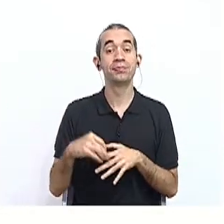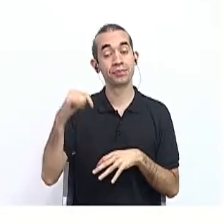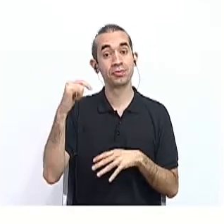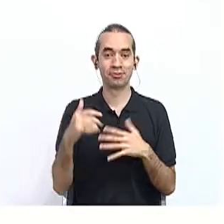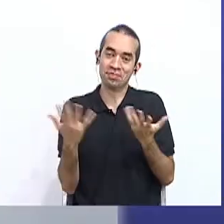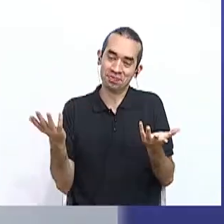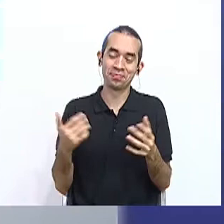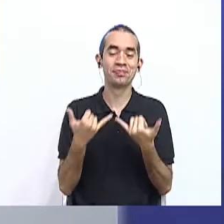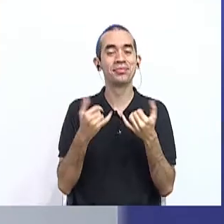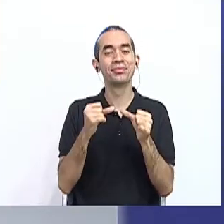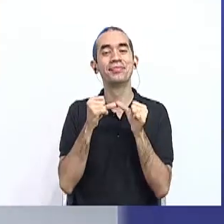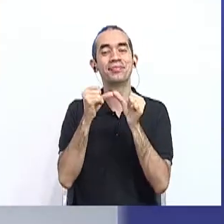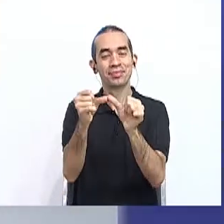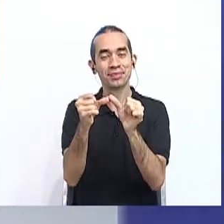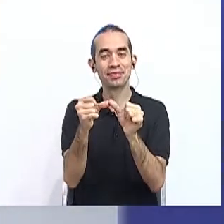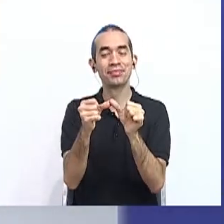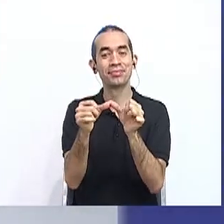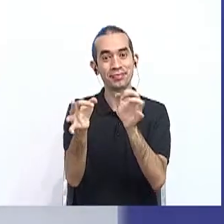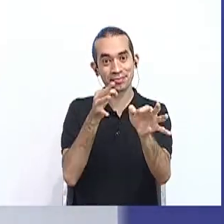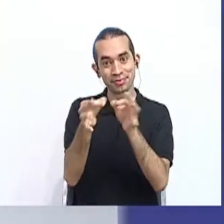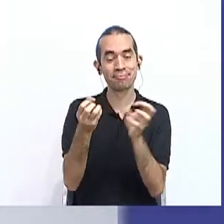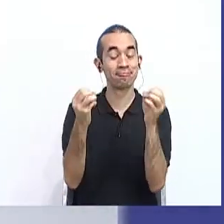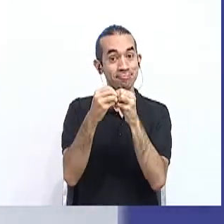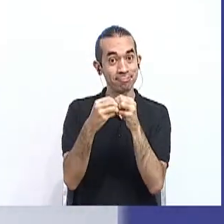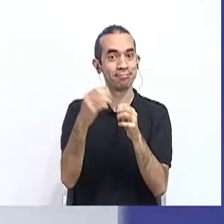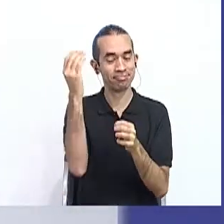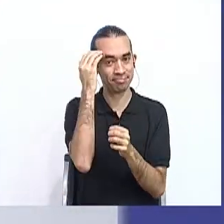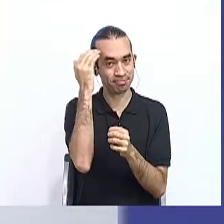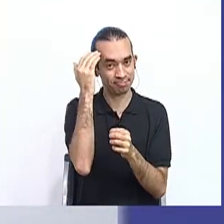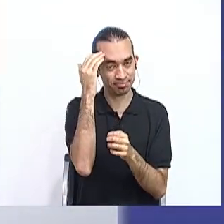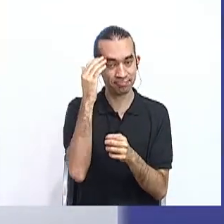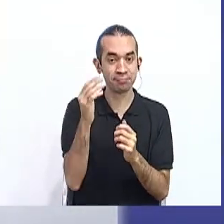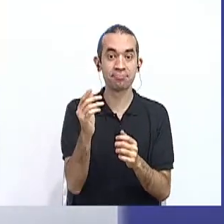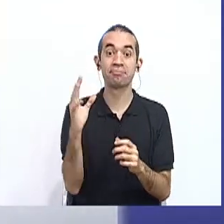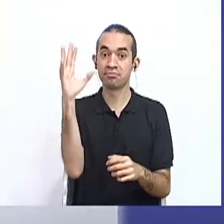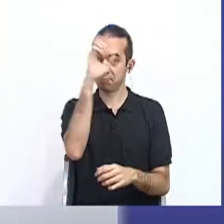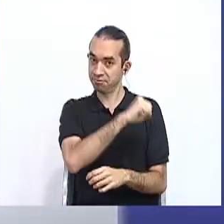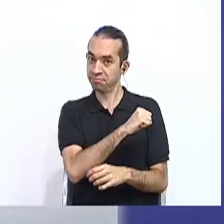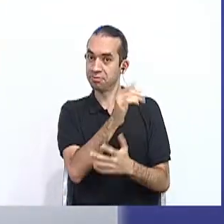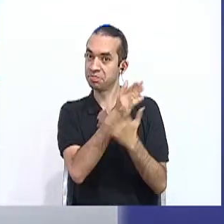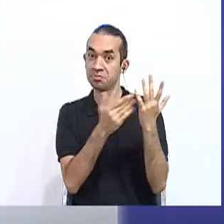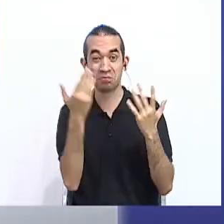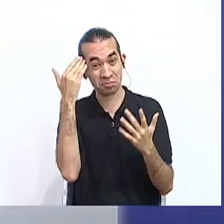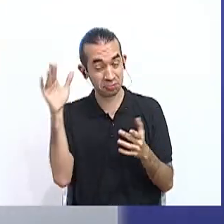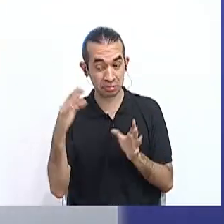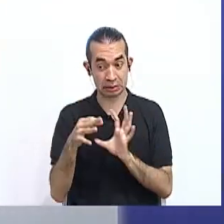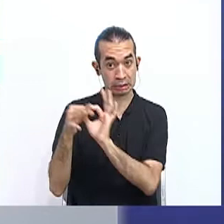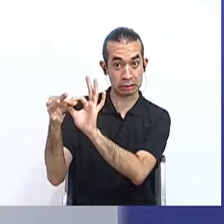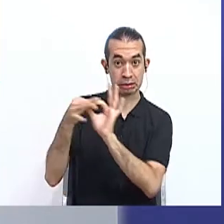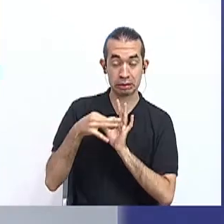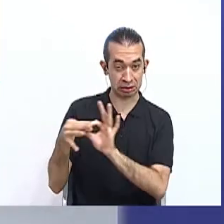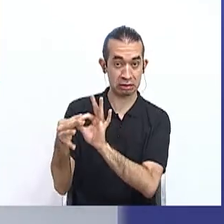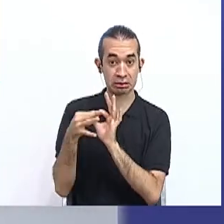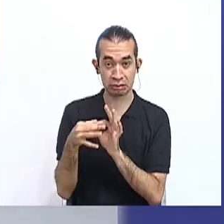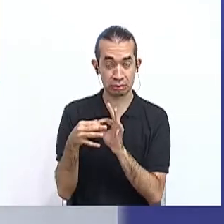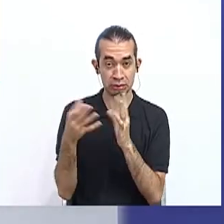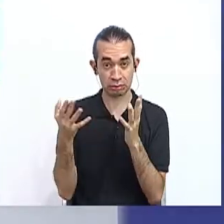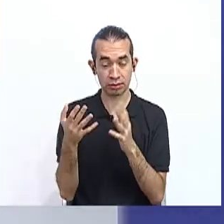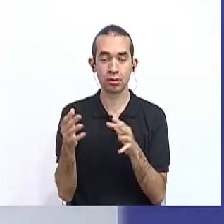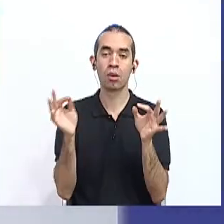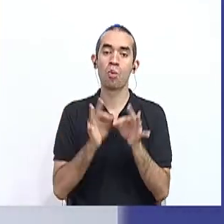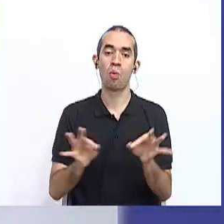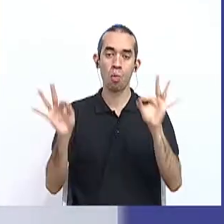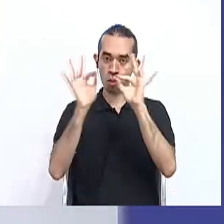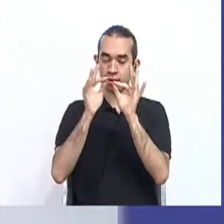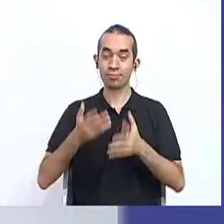seguir ampliando los conocimientos y descubriendo, si no saben cuál es la relación de la respiración diafragmática, que es tan